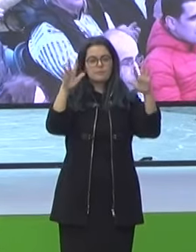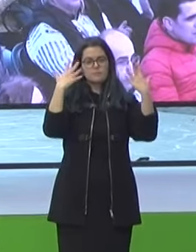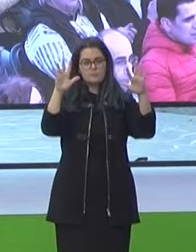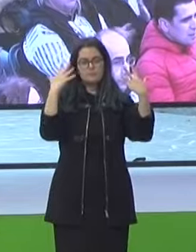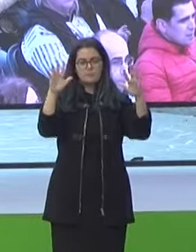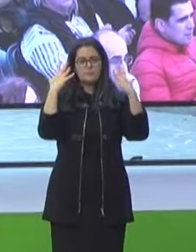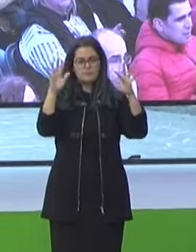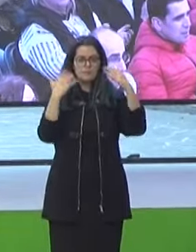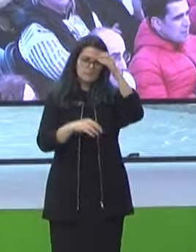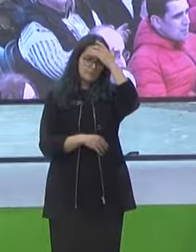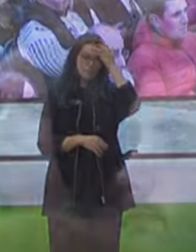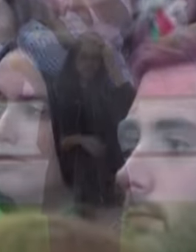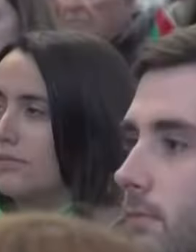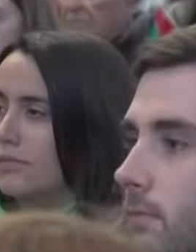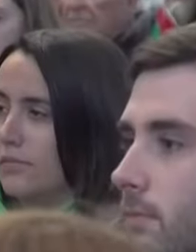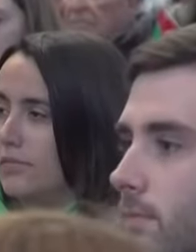aprove